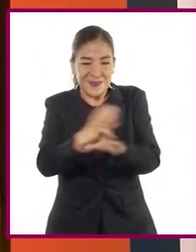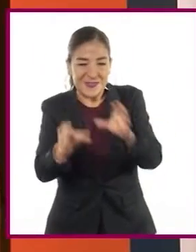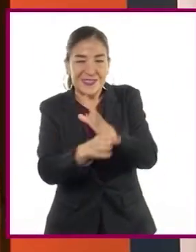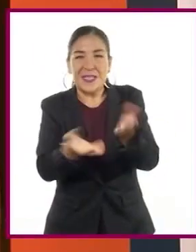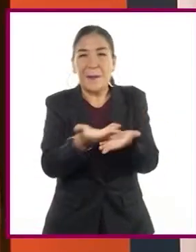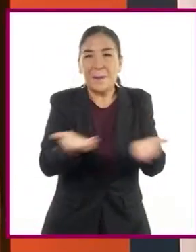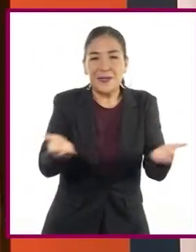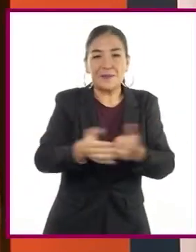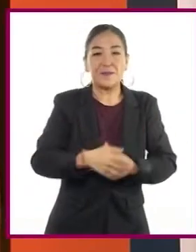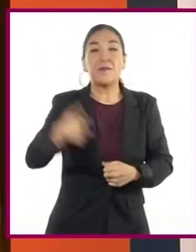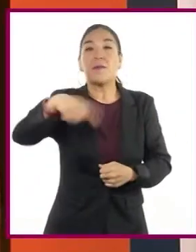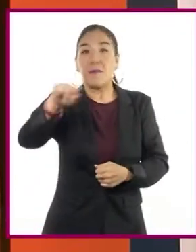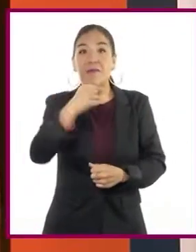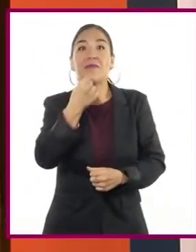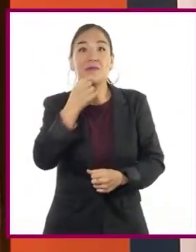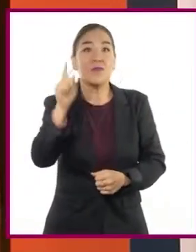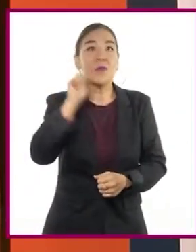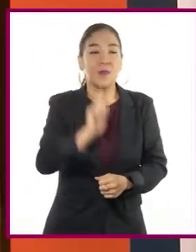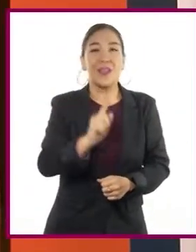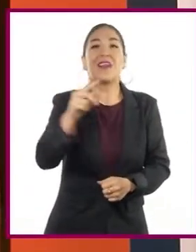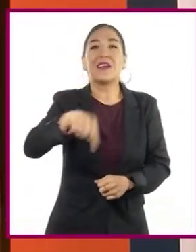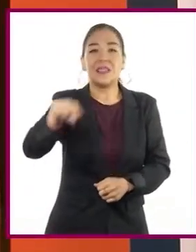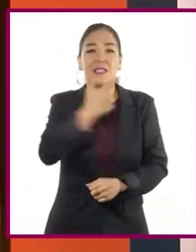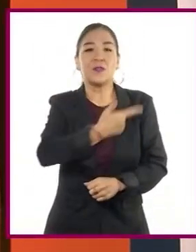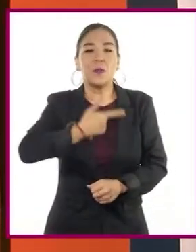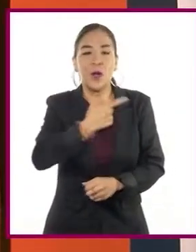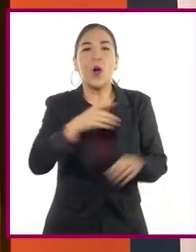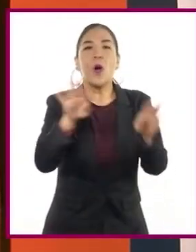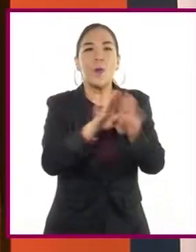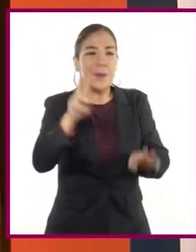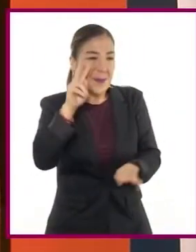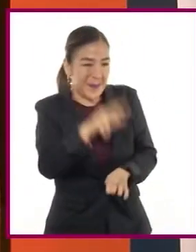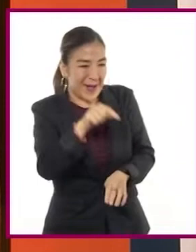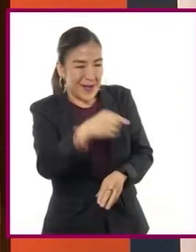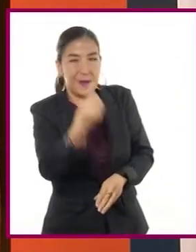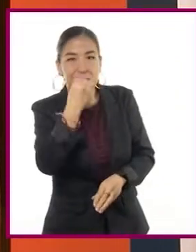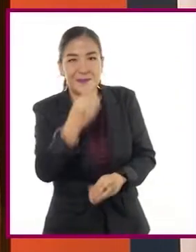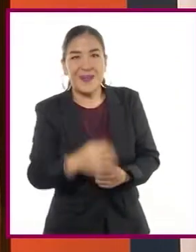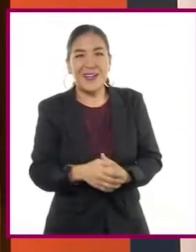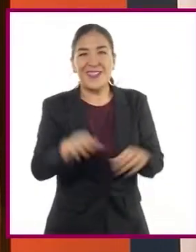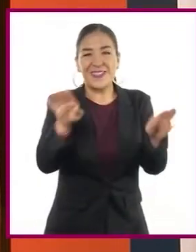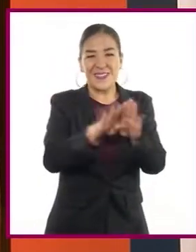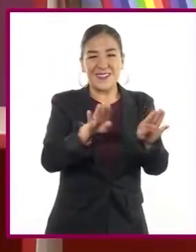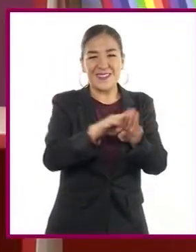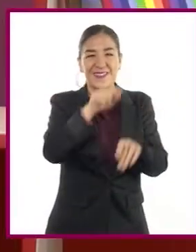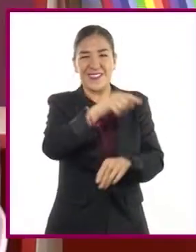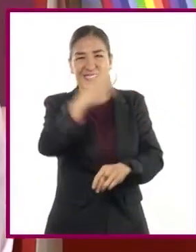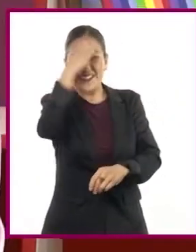A niños y niñas les llama mucho la atención la presentación. Hasta la extrañan.